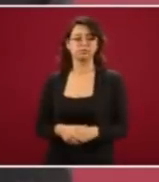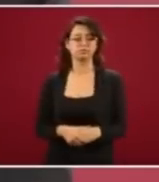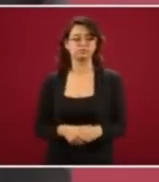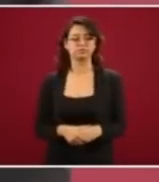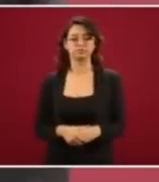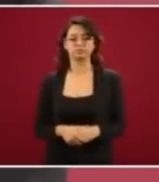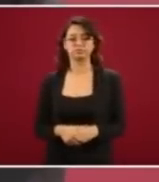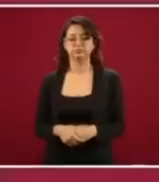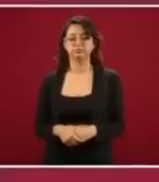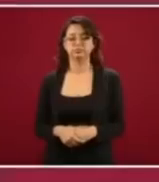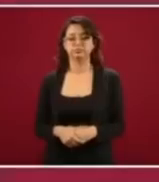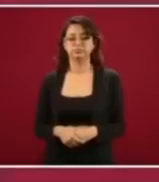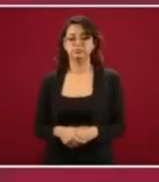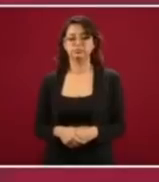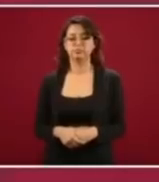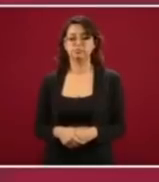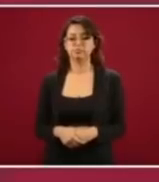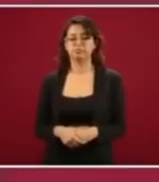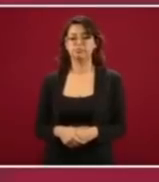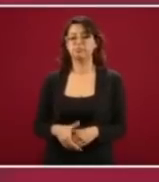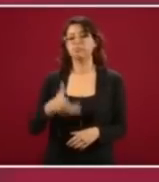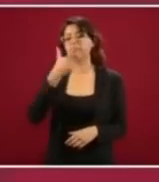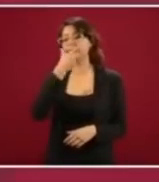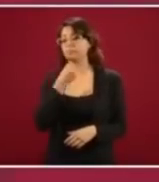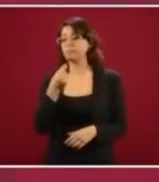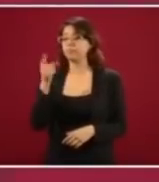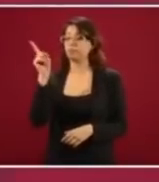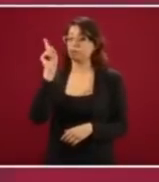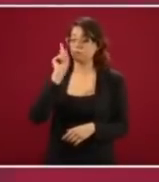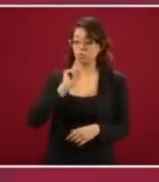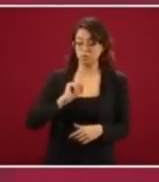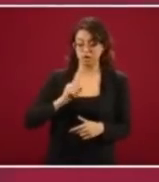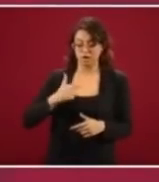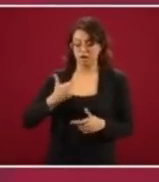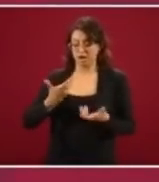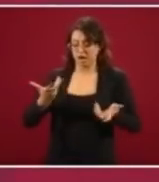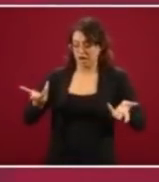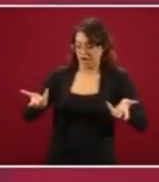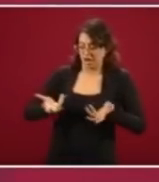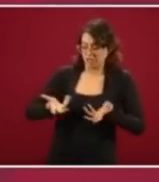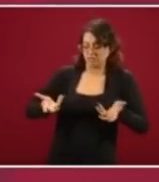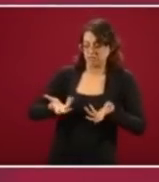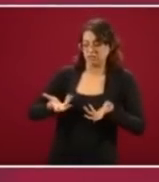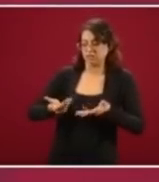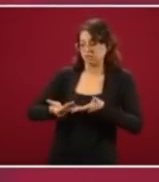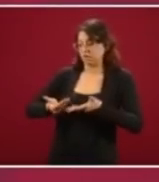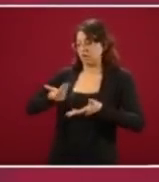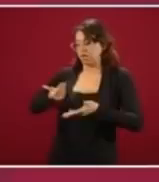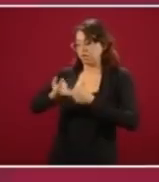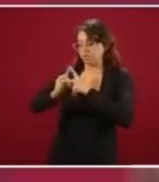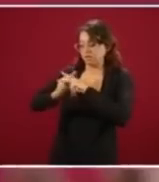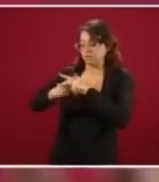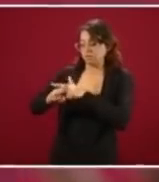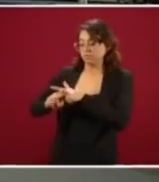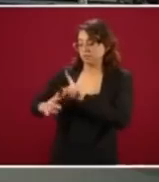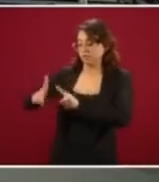El hombre es producto y la mujer de circunstancias. Entonces hay que cambiar las circunstancias.